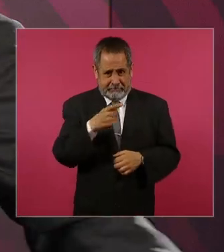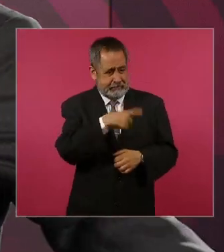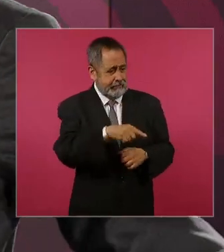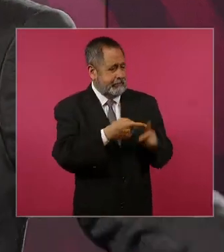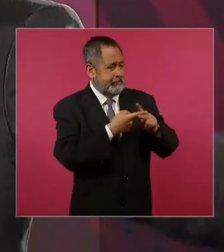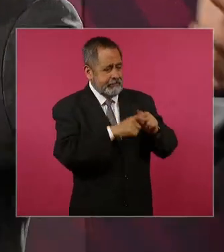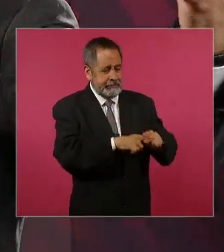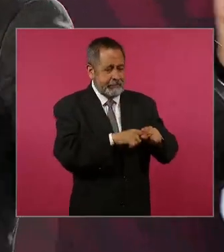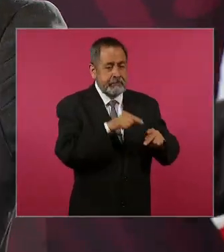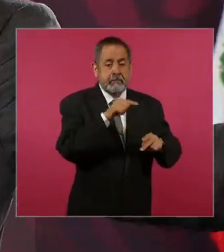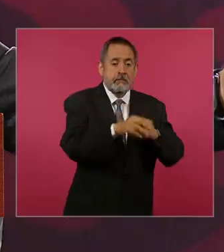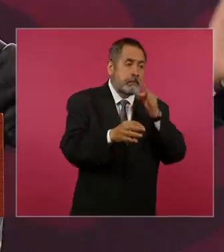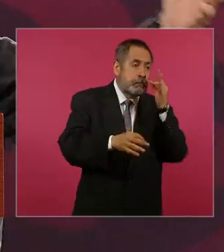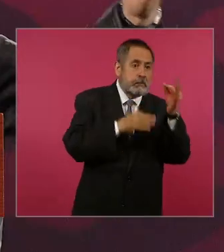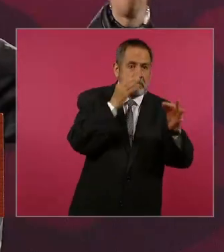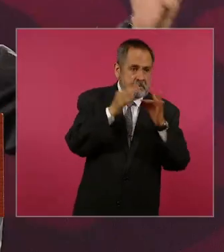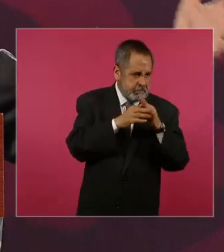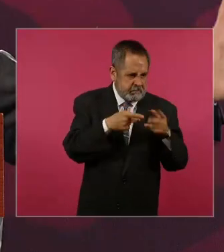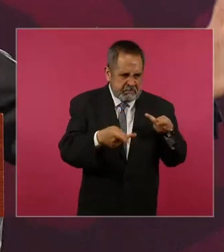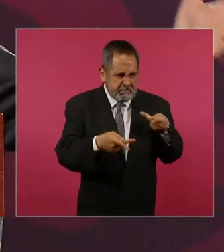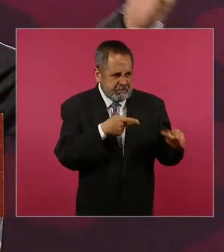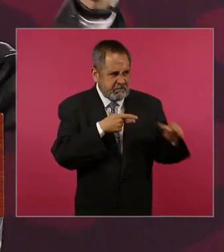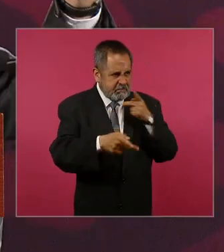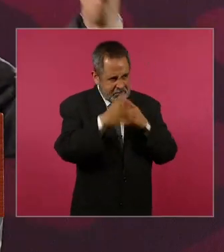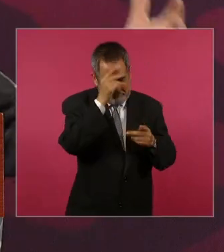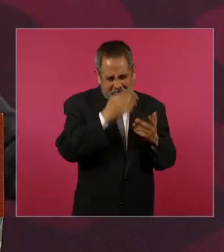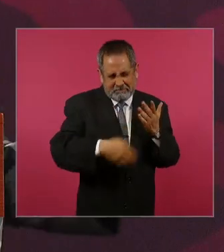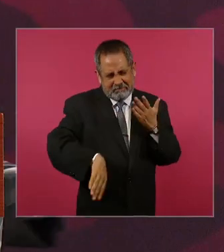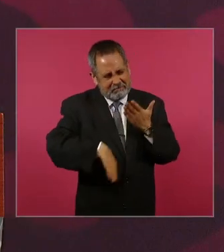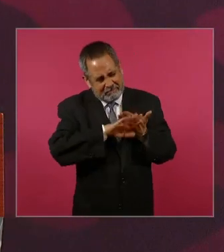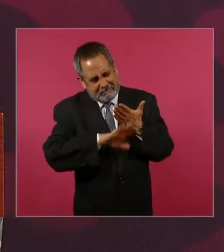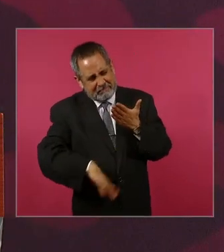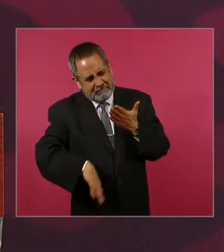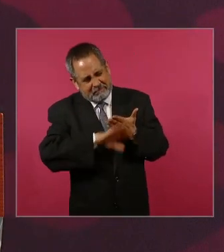una campaña orquestada en mi contra.